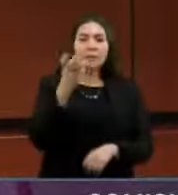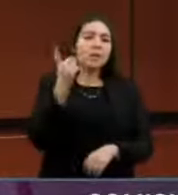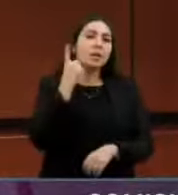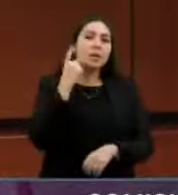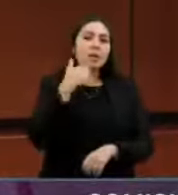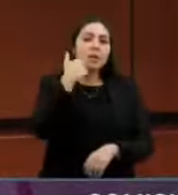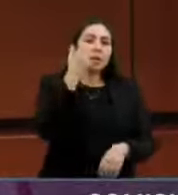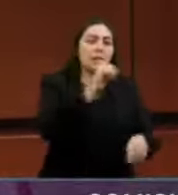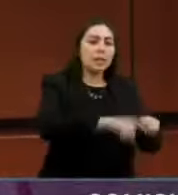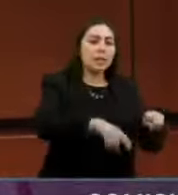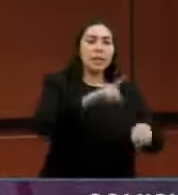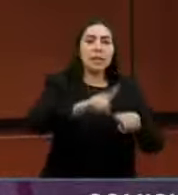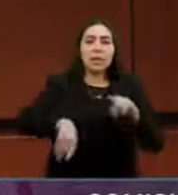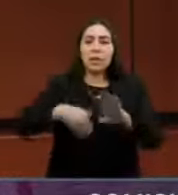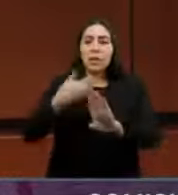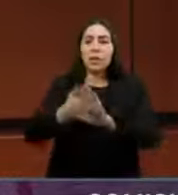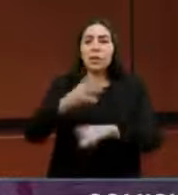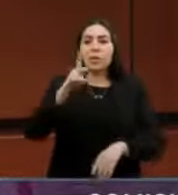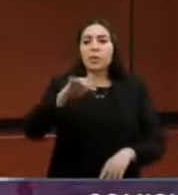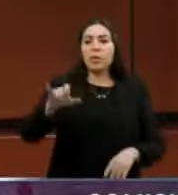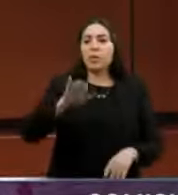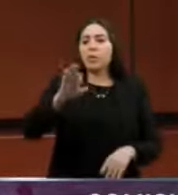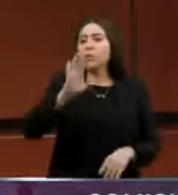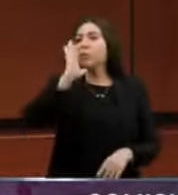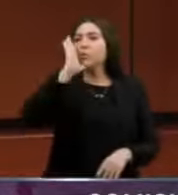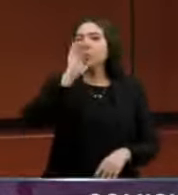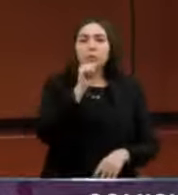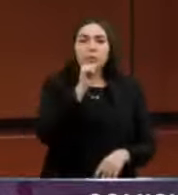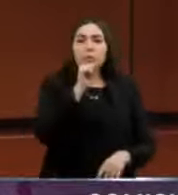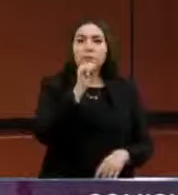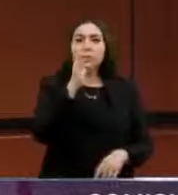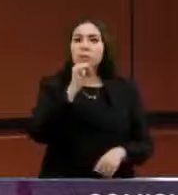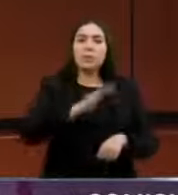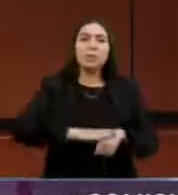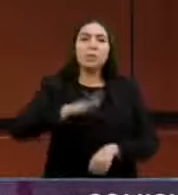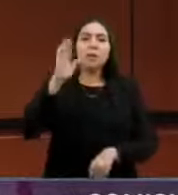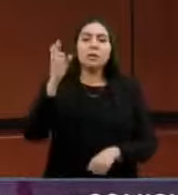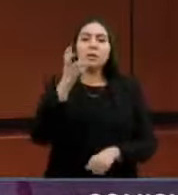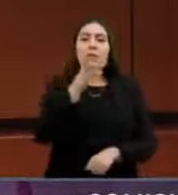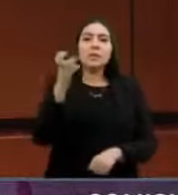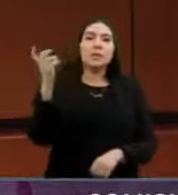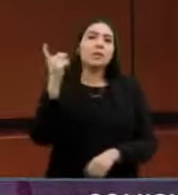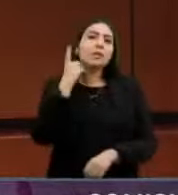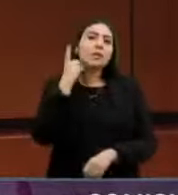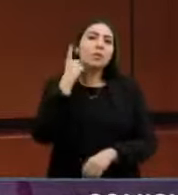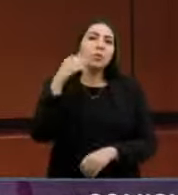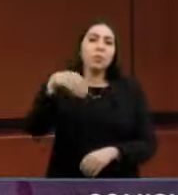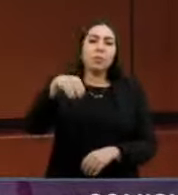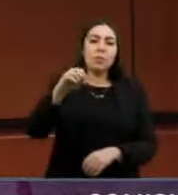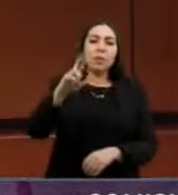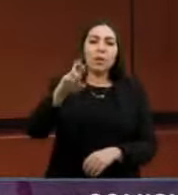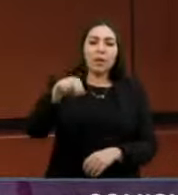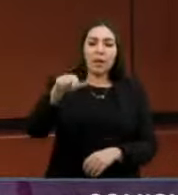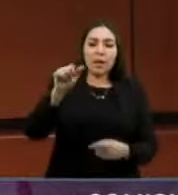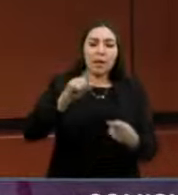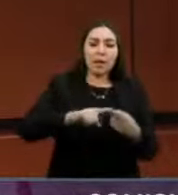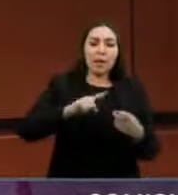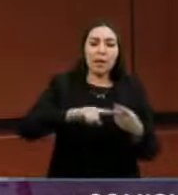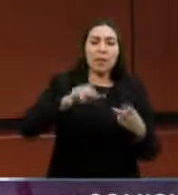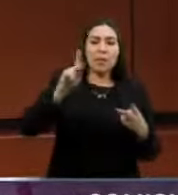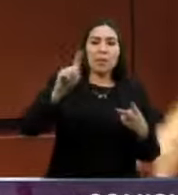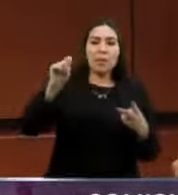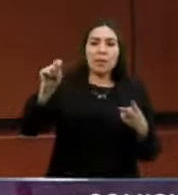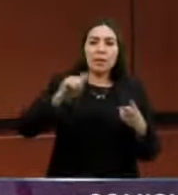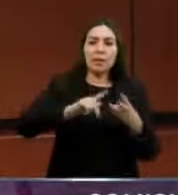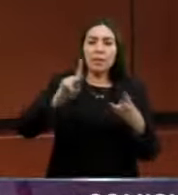quieran destruir al Poder Judicial. No puede haber más de 300 diputados de Morena, del PT y del Verde